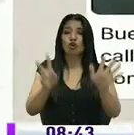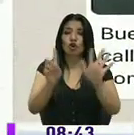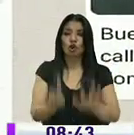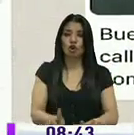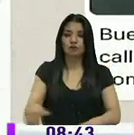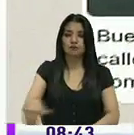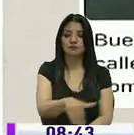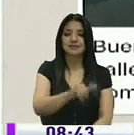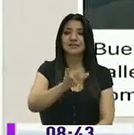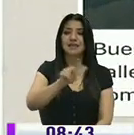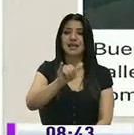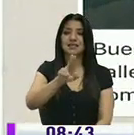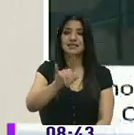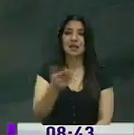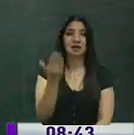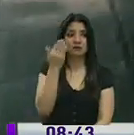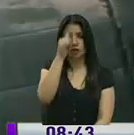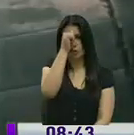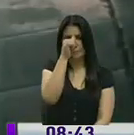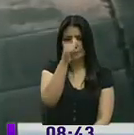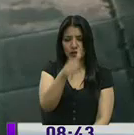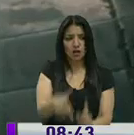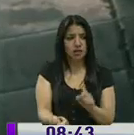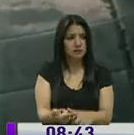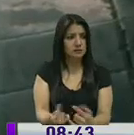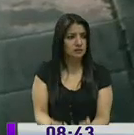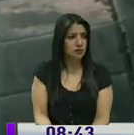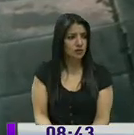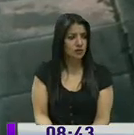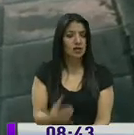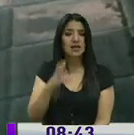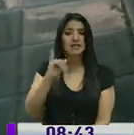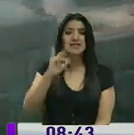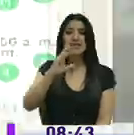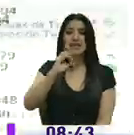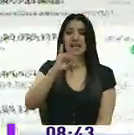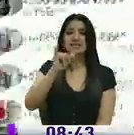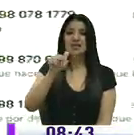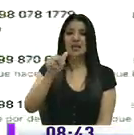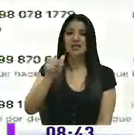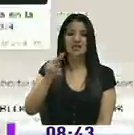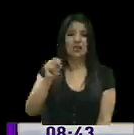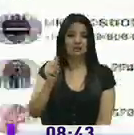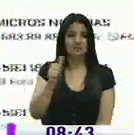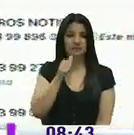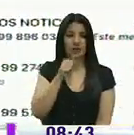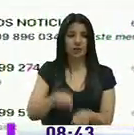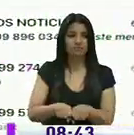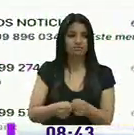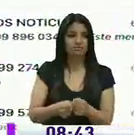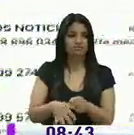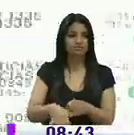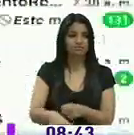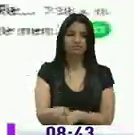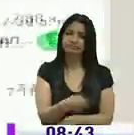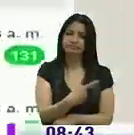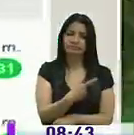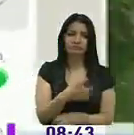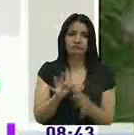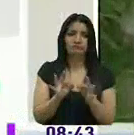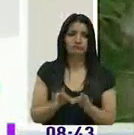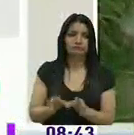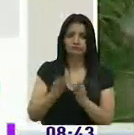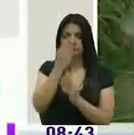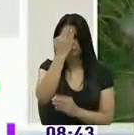hacían estas fotos del domingo que desperdicio de agua si el cas tiana agua potable se está yendo bien arreglando buenos